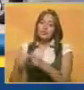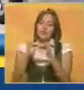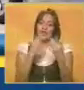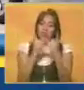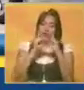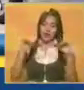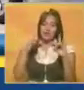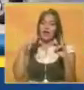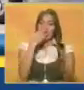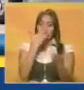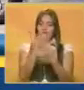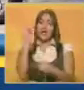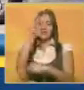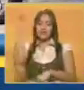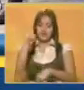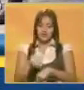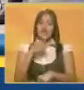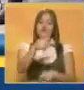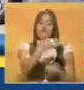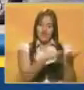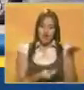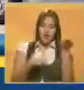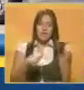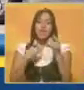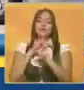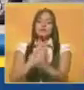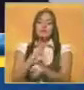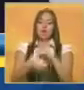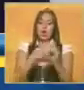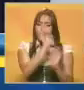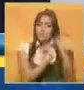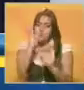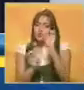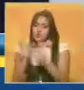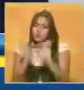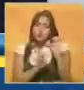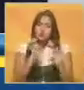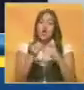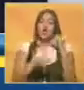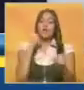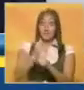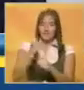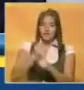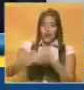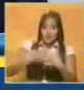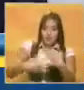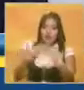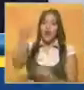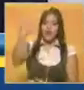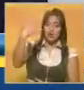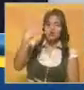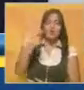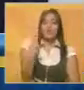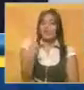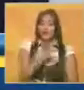presentaran ante la asamblea nacional un informe que demuestra el resultado de las inspecciones realizadas en las obras de generación eléctrica que aún están